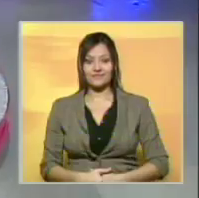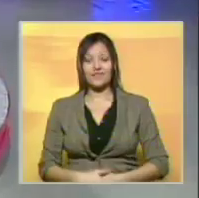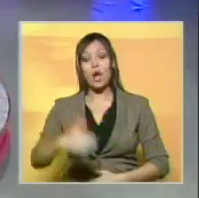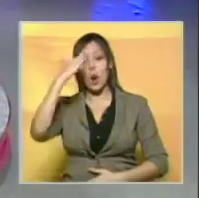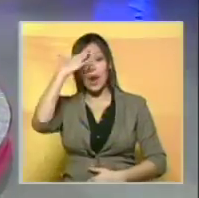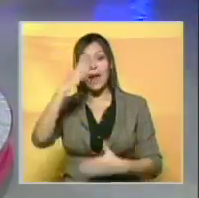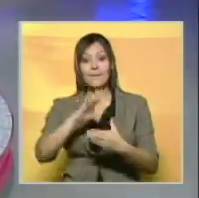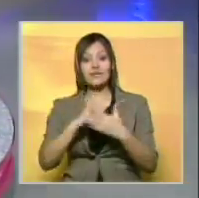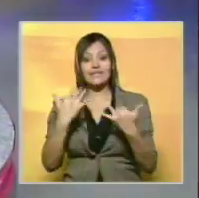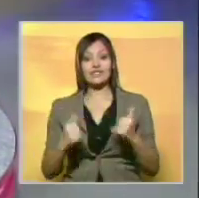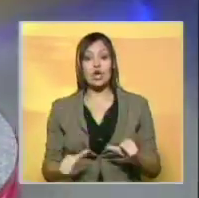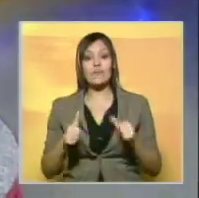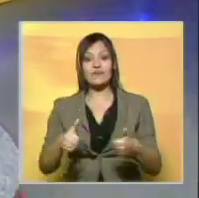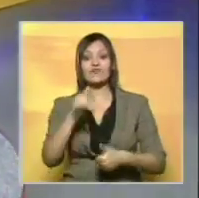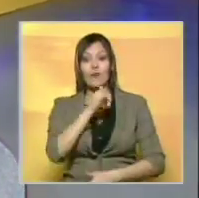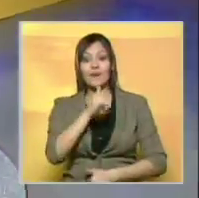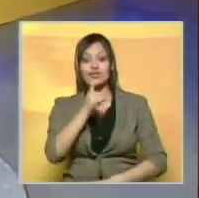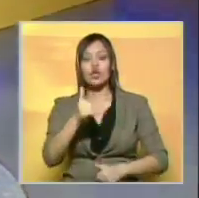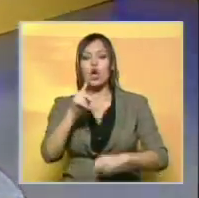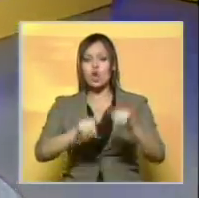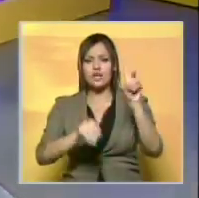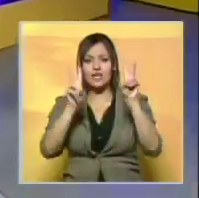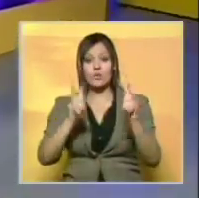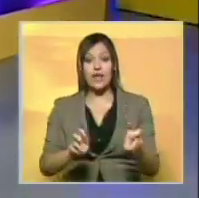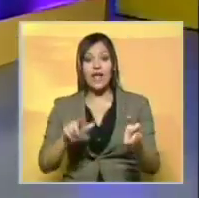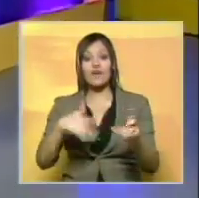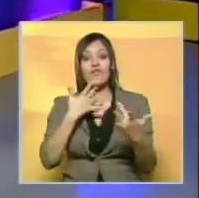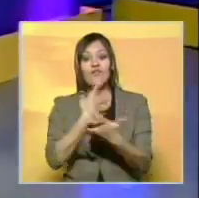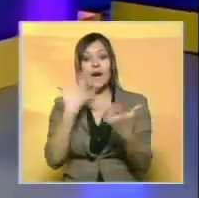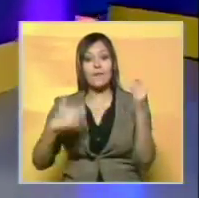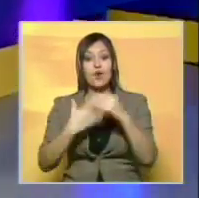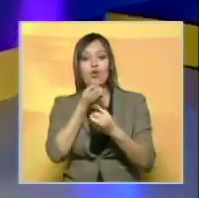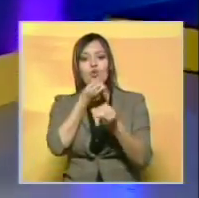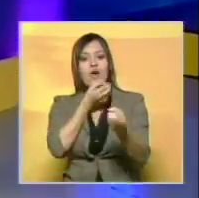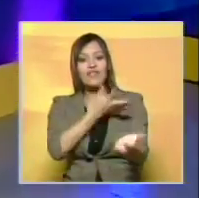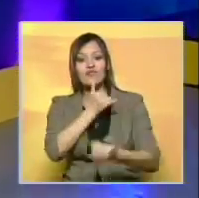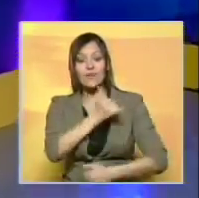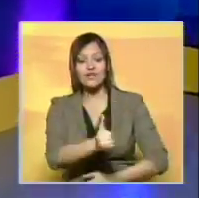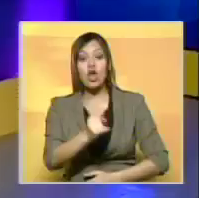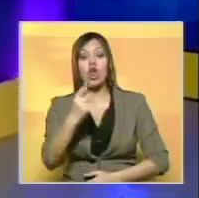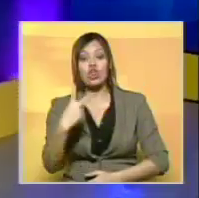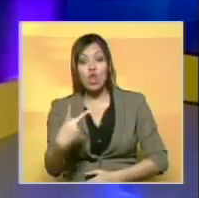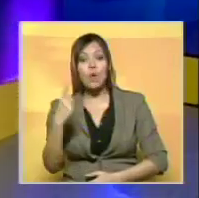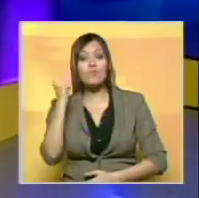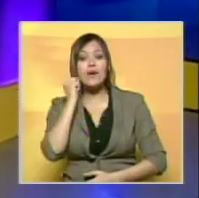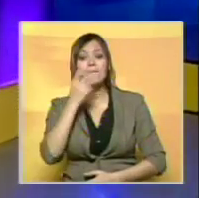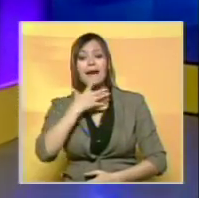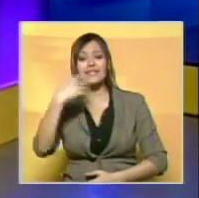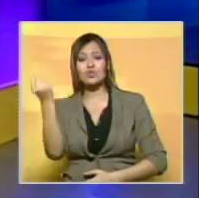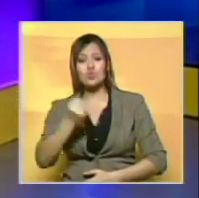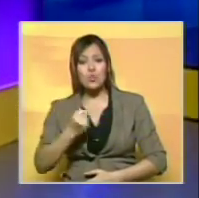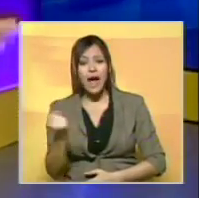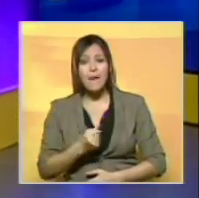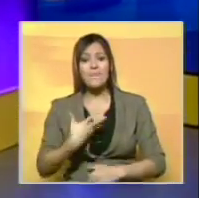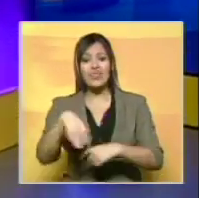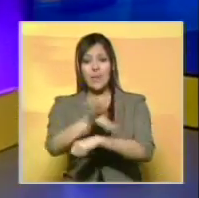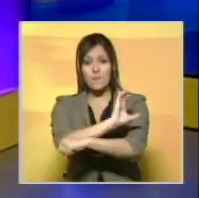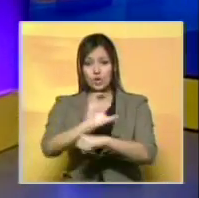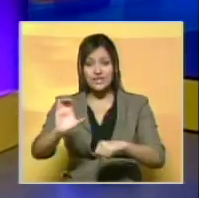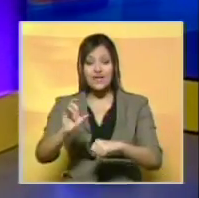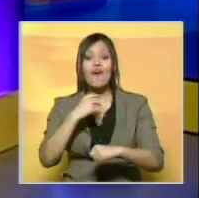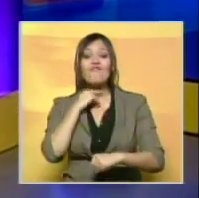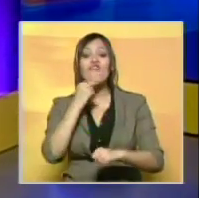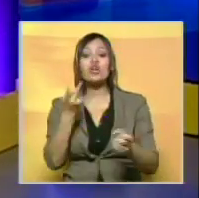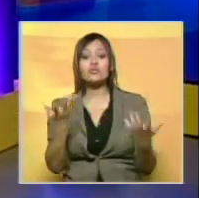Hola, ¿qué tal amigos? Desde ya comenzamos las noticias del mundo del espectáculo, contándole que 2 de las mujeres más sexys del escenario musical unieron